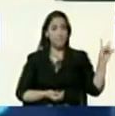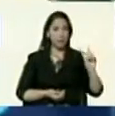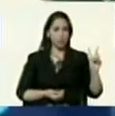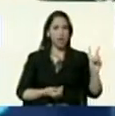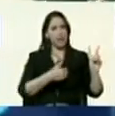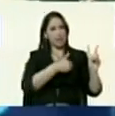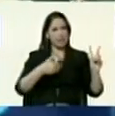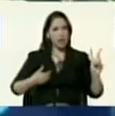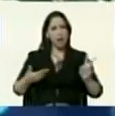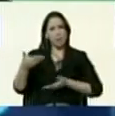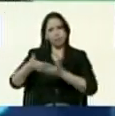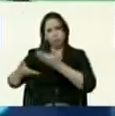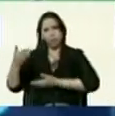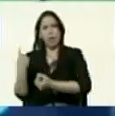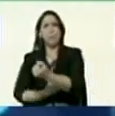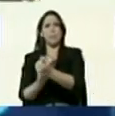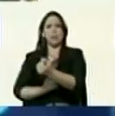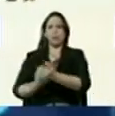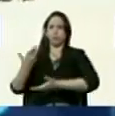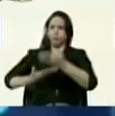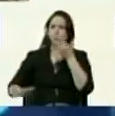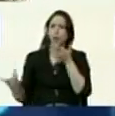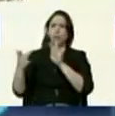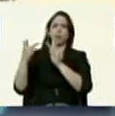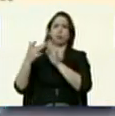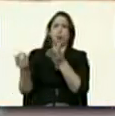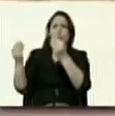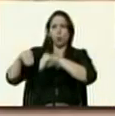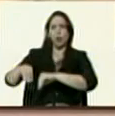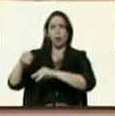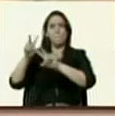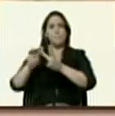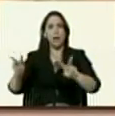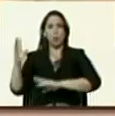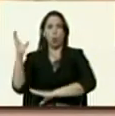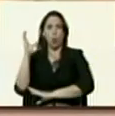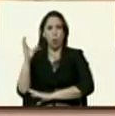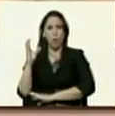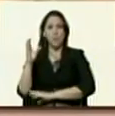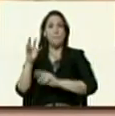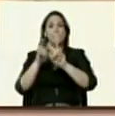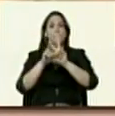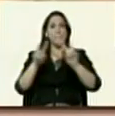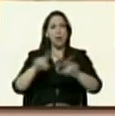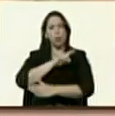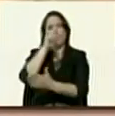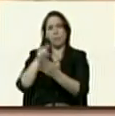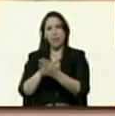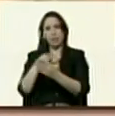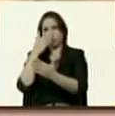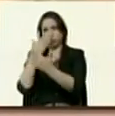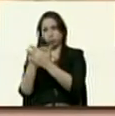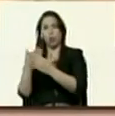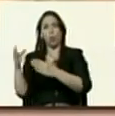aspira a relaciones de hermandad, cooperación y de paz con Colombia. De paz absoluta con Colombia.